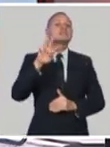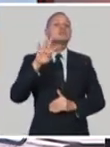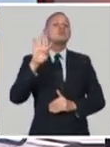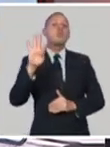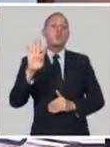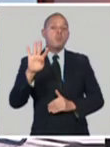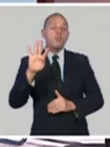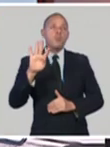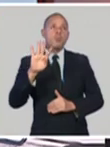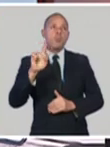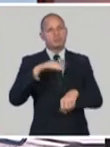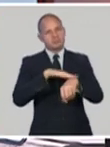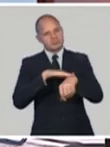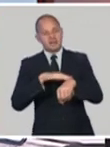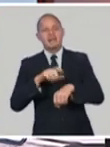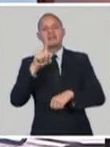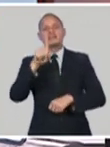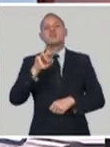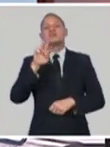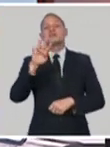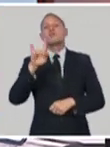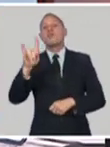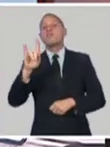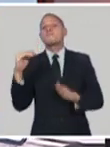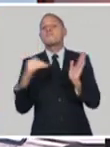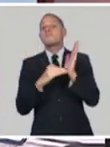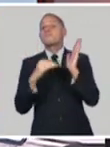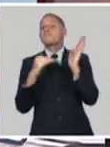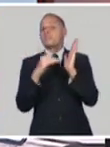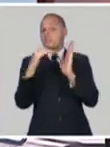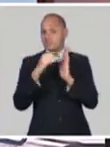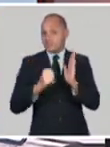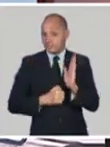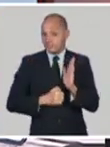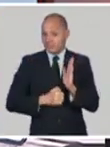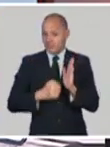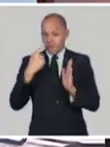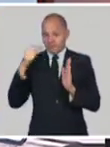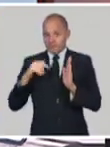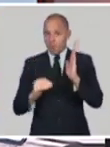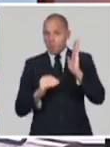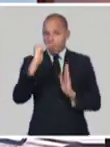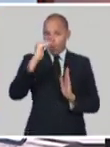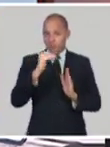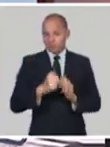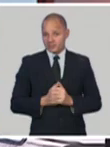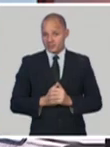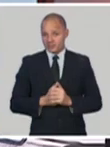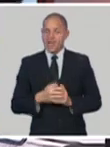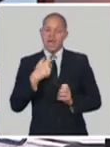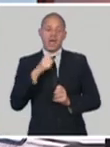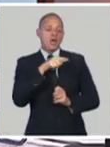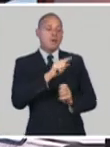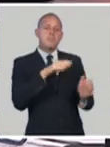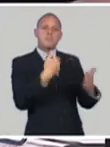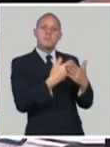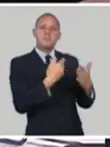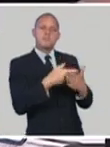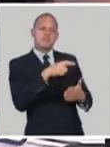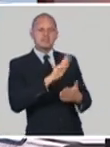139,000 millones. Los que están en el sistema empresarial se comparan con el fondo de salario de